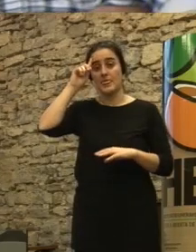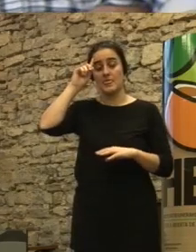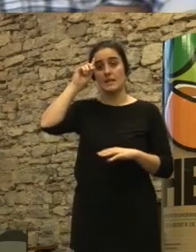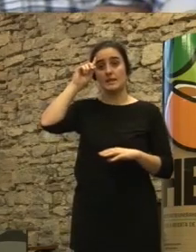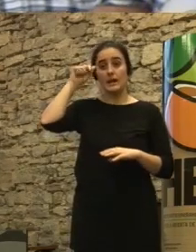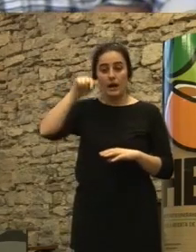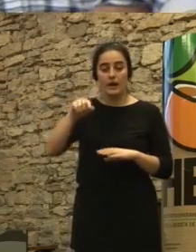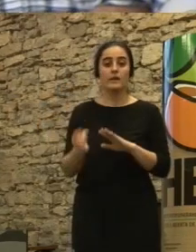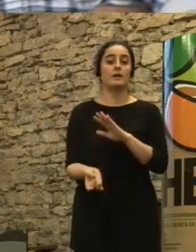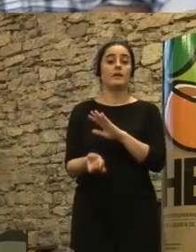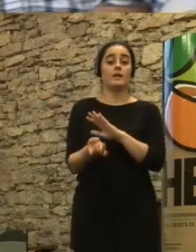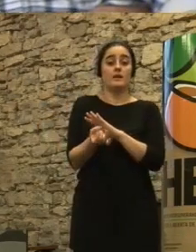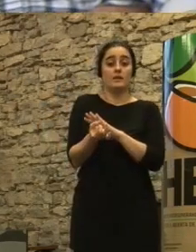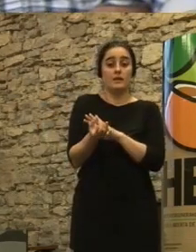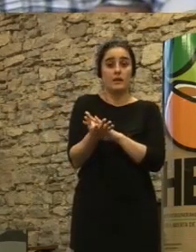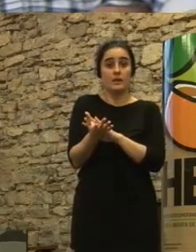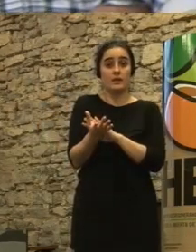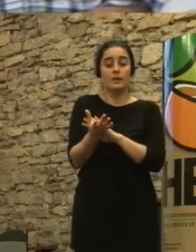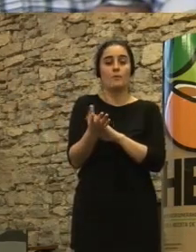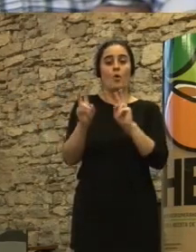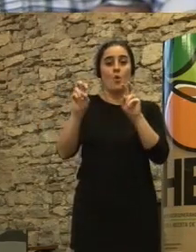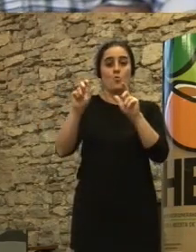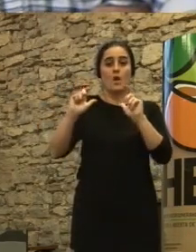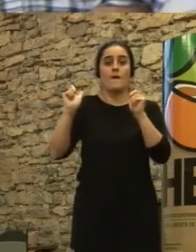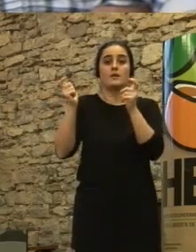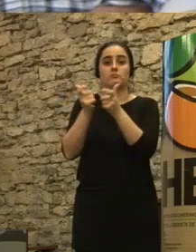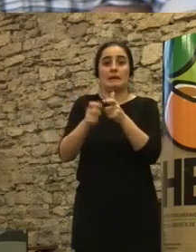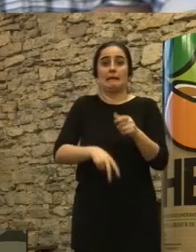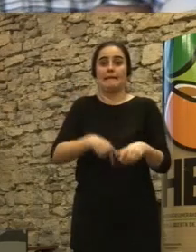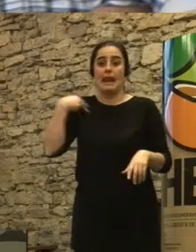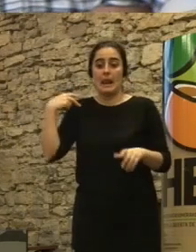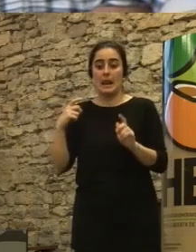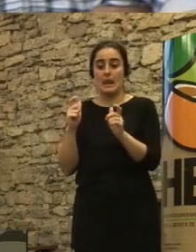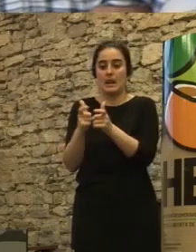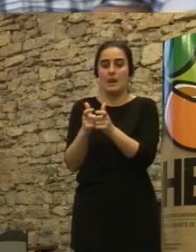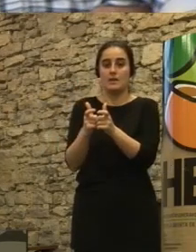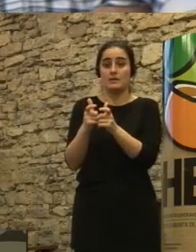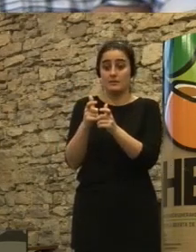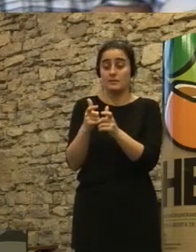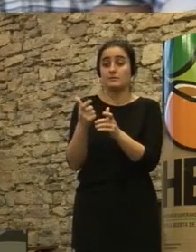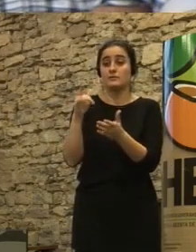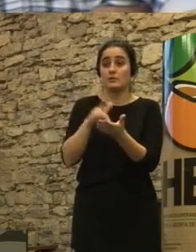constituido unas nuevas Cortes Generales y, por lo tanto, queremos, ya estuvimos